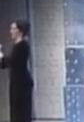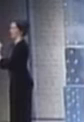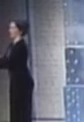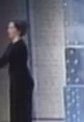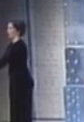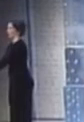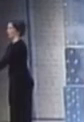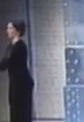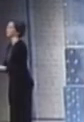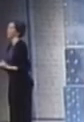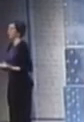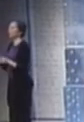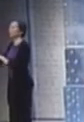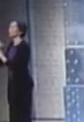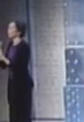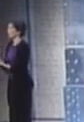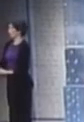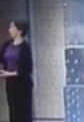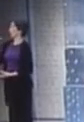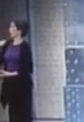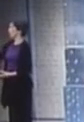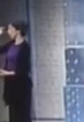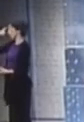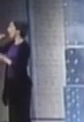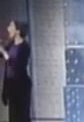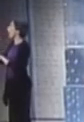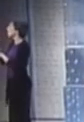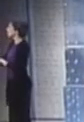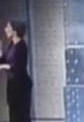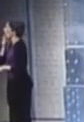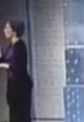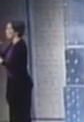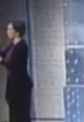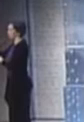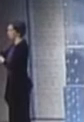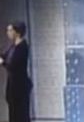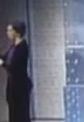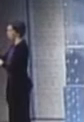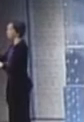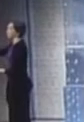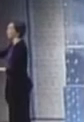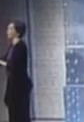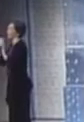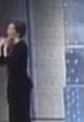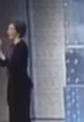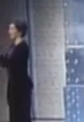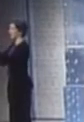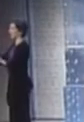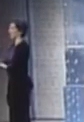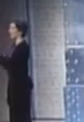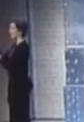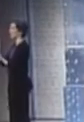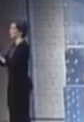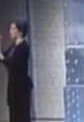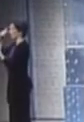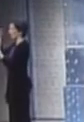no conocíamos cómo aprendíamos. Hoy conocemos, gracias a los estudios de neuroimagen y toda la